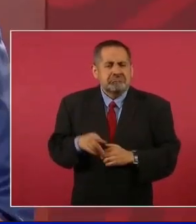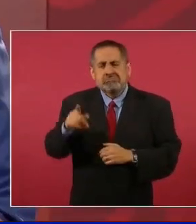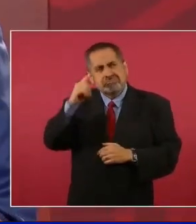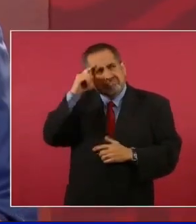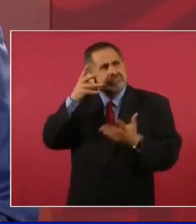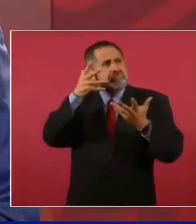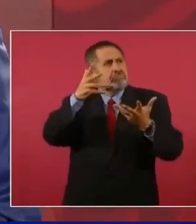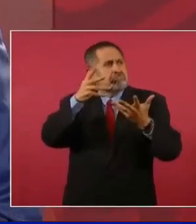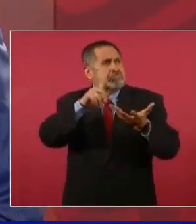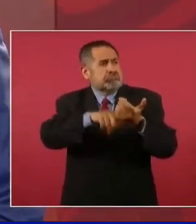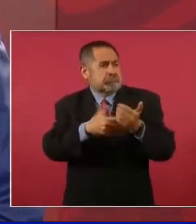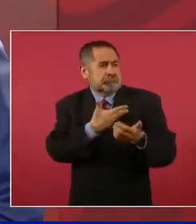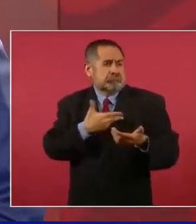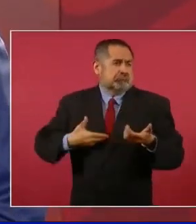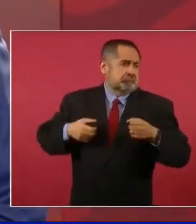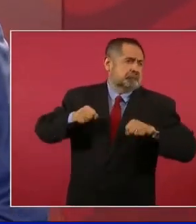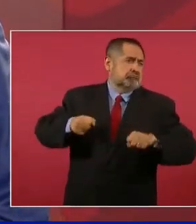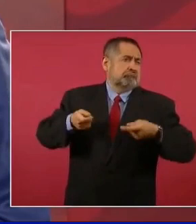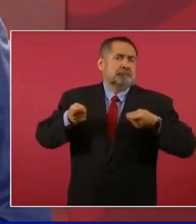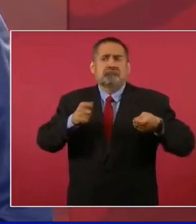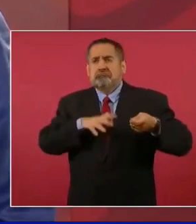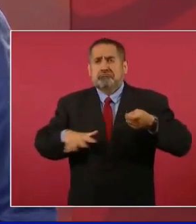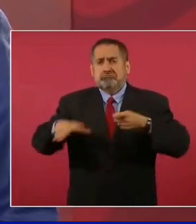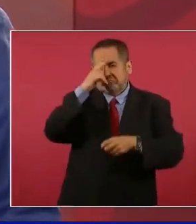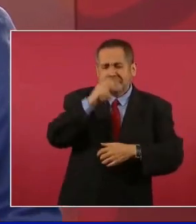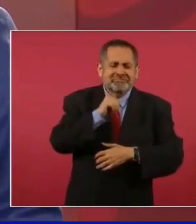esas aspiraciones de poder.